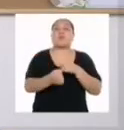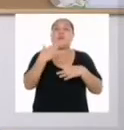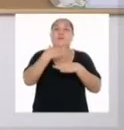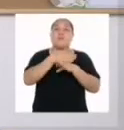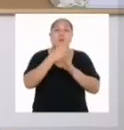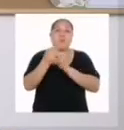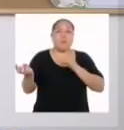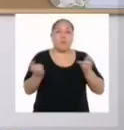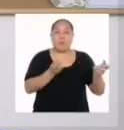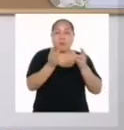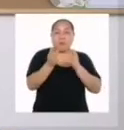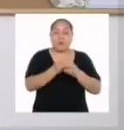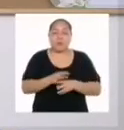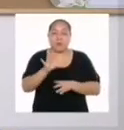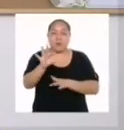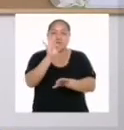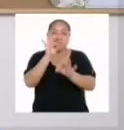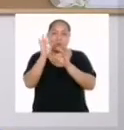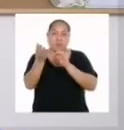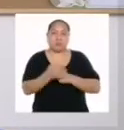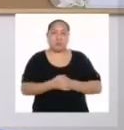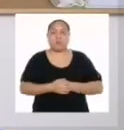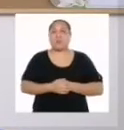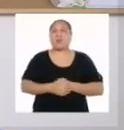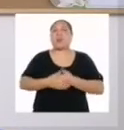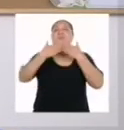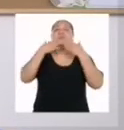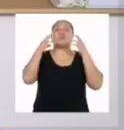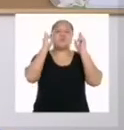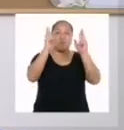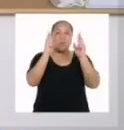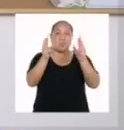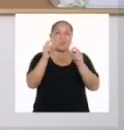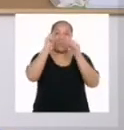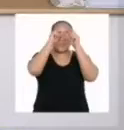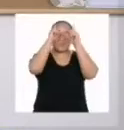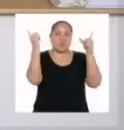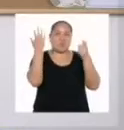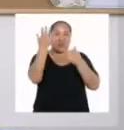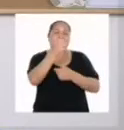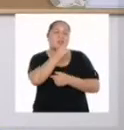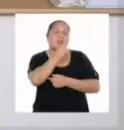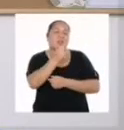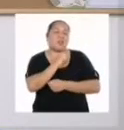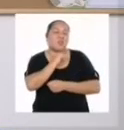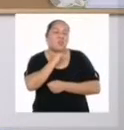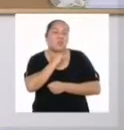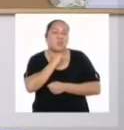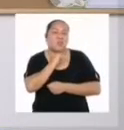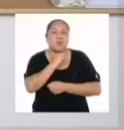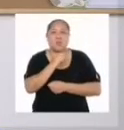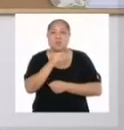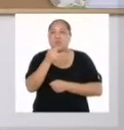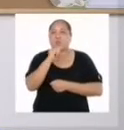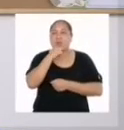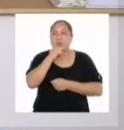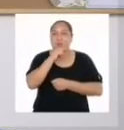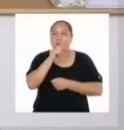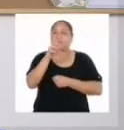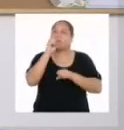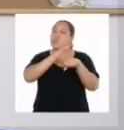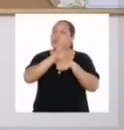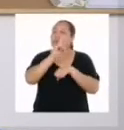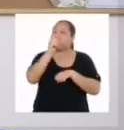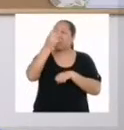de forma, movimiento y localización. Mucha suerte con la sorpresa a tu abuela y te recomiendo que aún